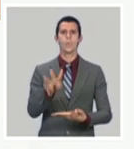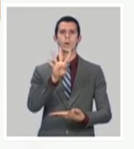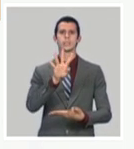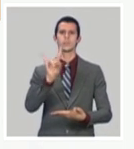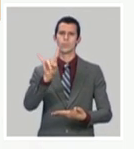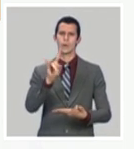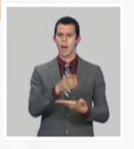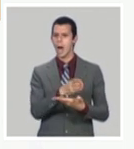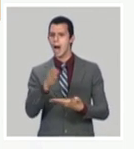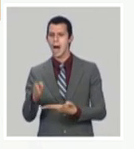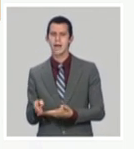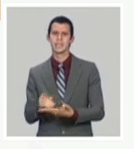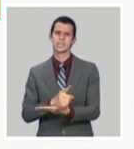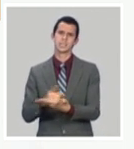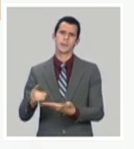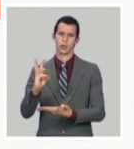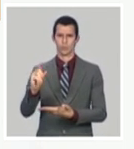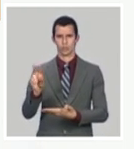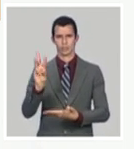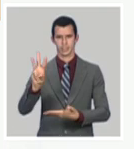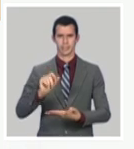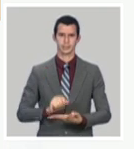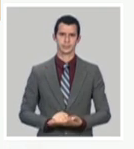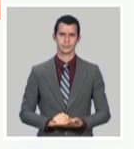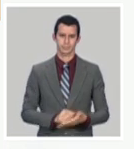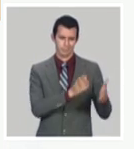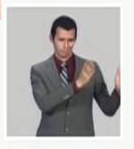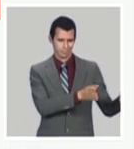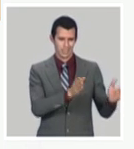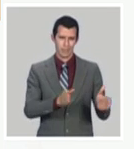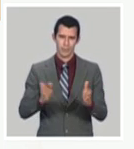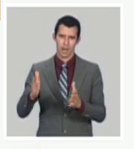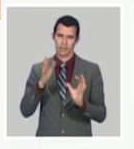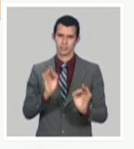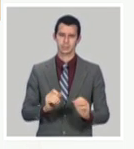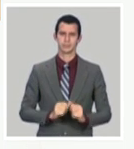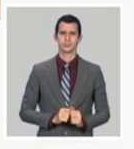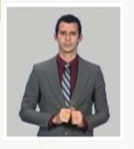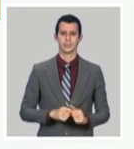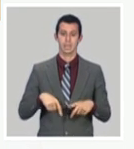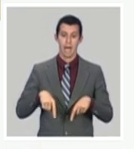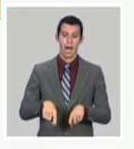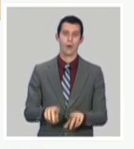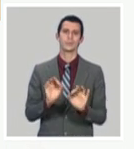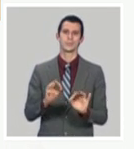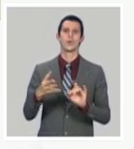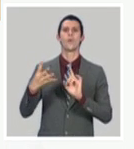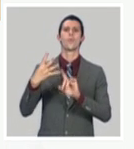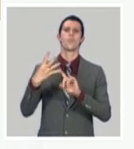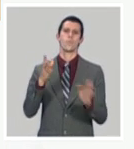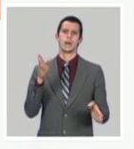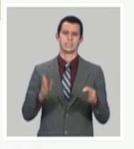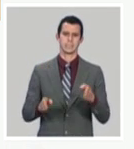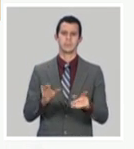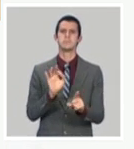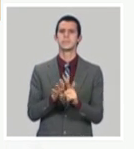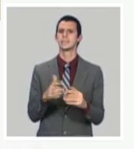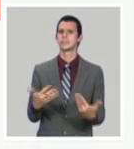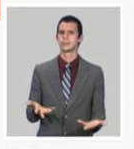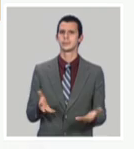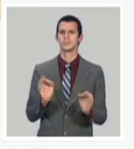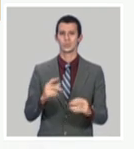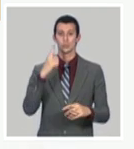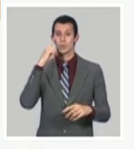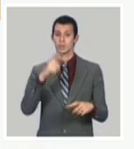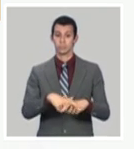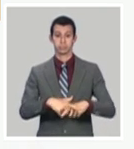año de este año, que fue de noviembre a enero, y esta cuarta etapa que comenzó a partir de que